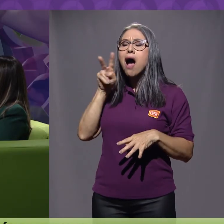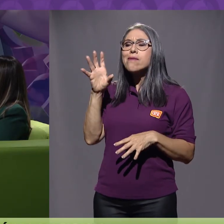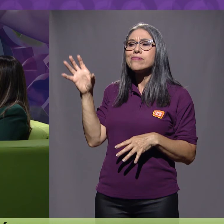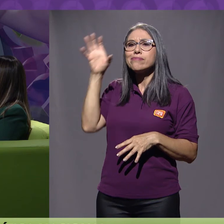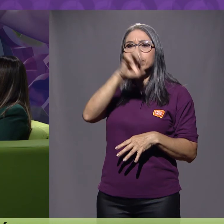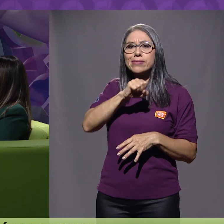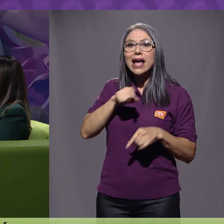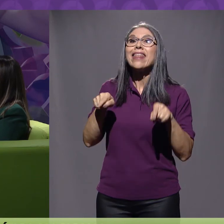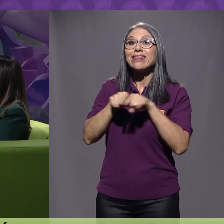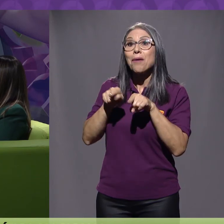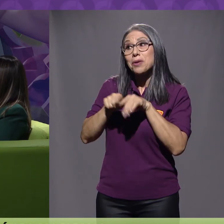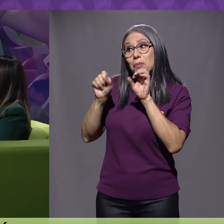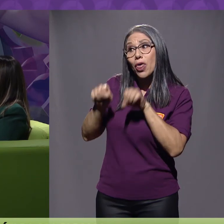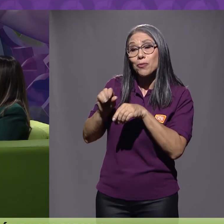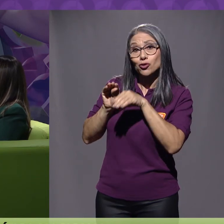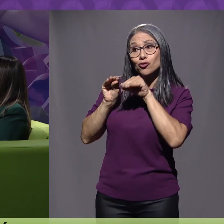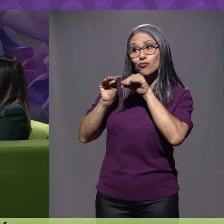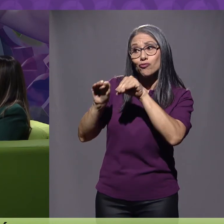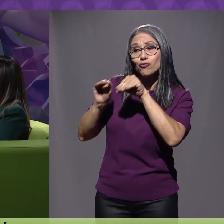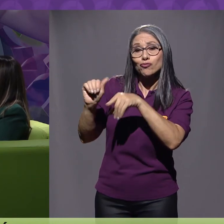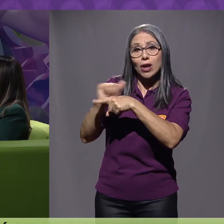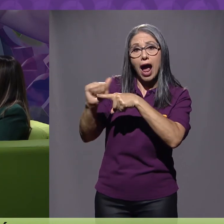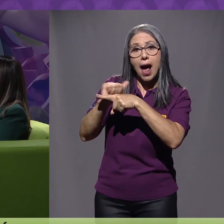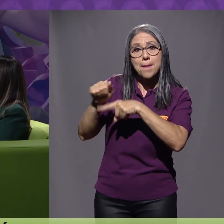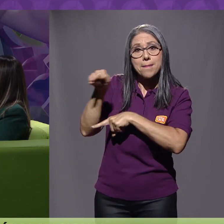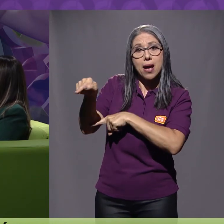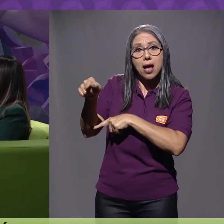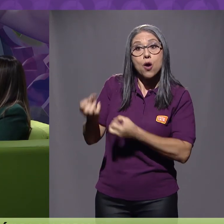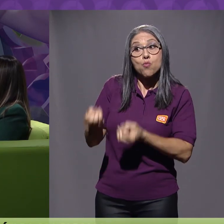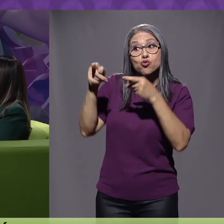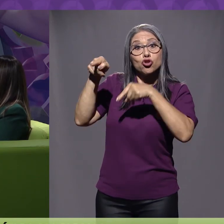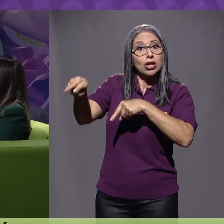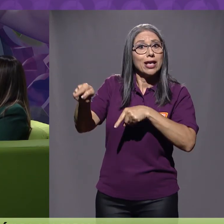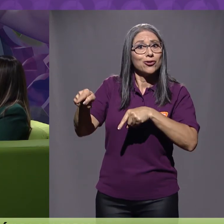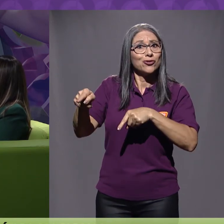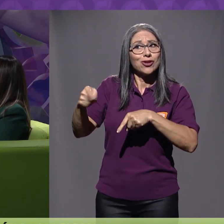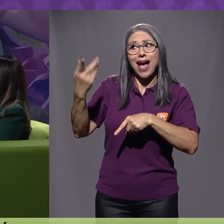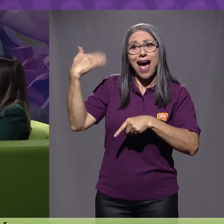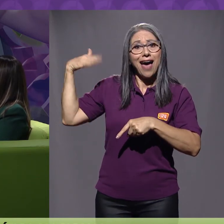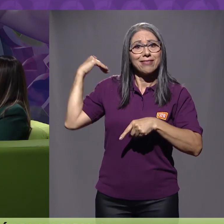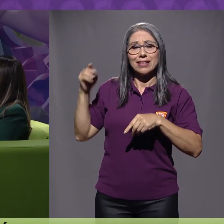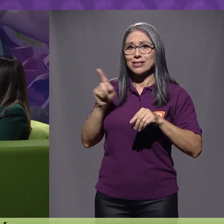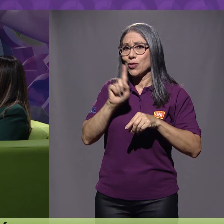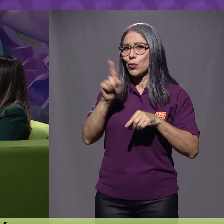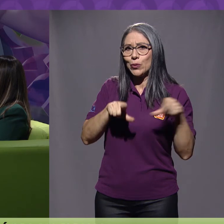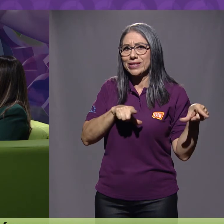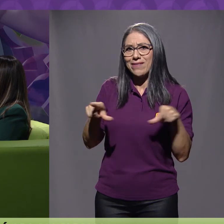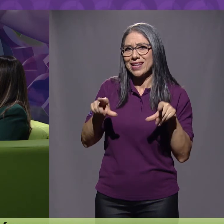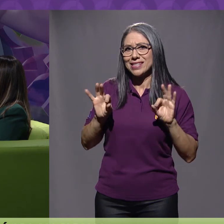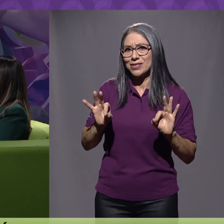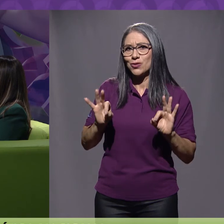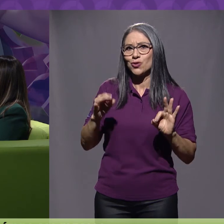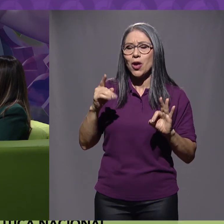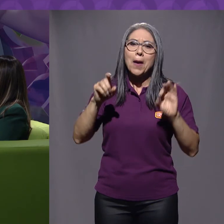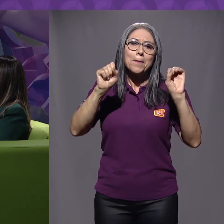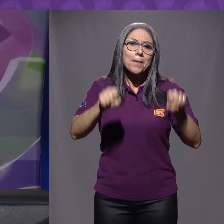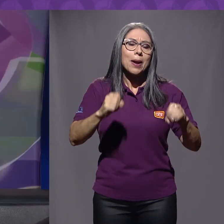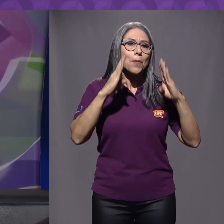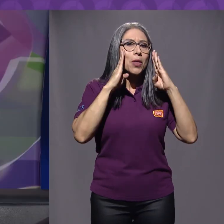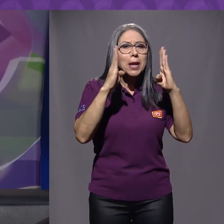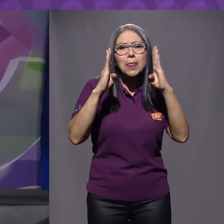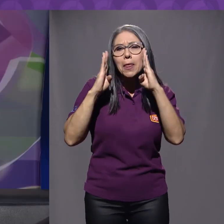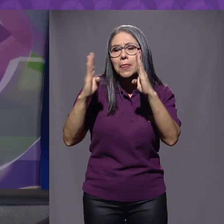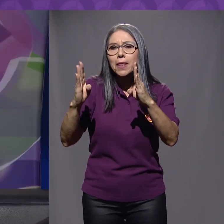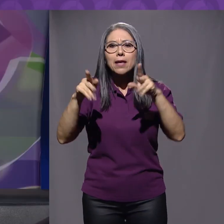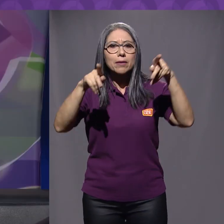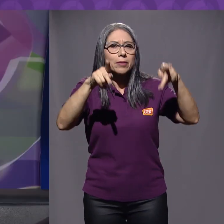pasamos. Muchos no estaban preparados, por ejemplo, para poder atender en algunas cuestiones básicas